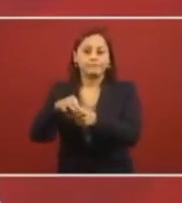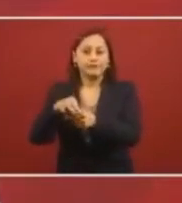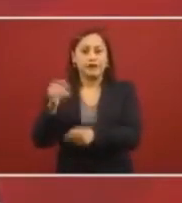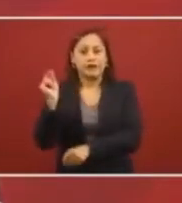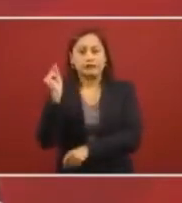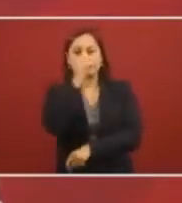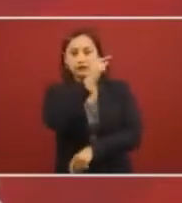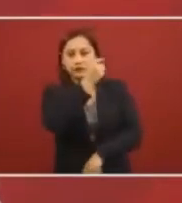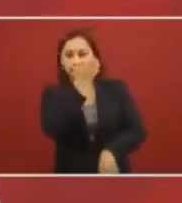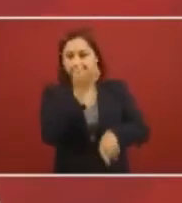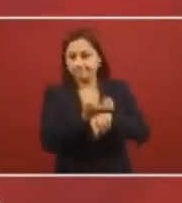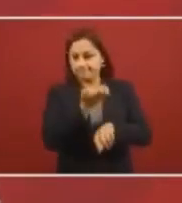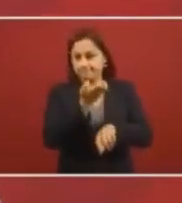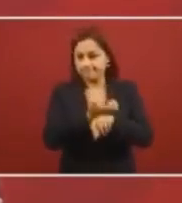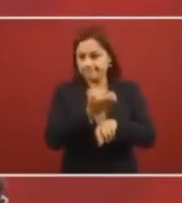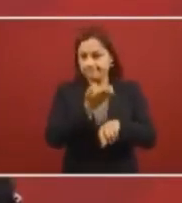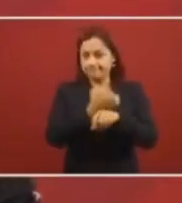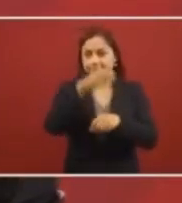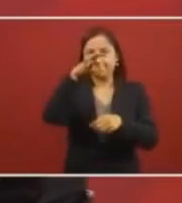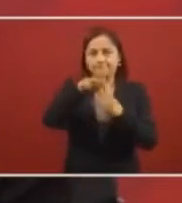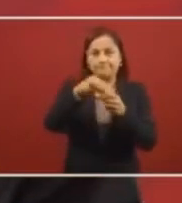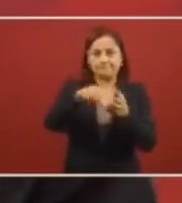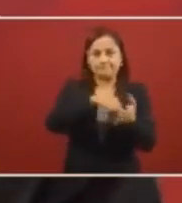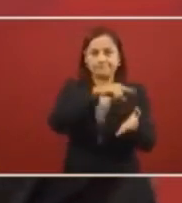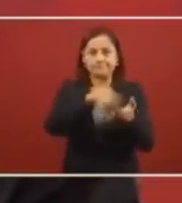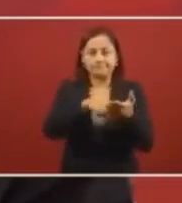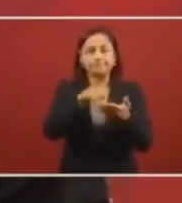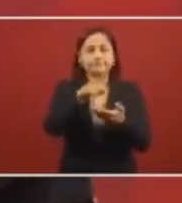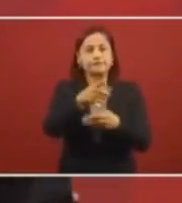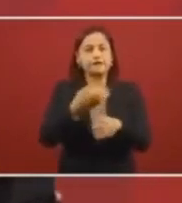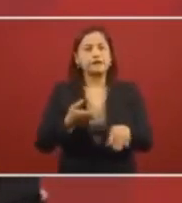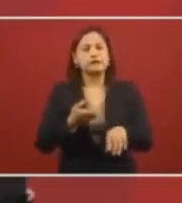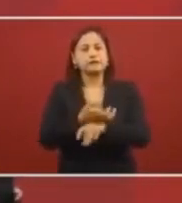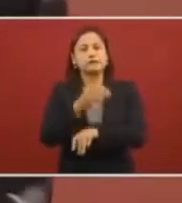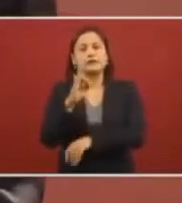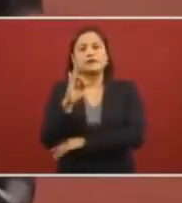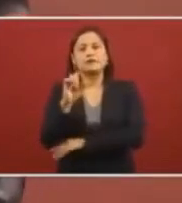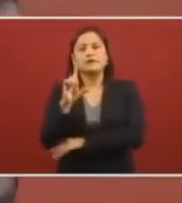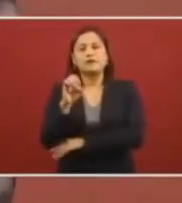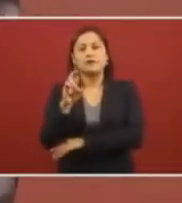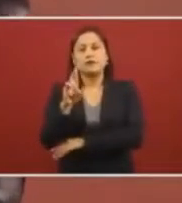particular en la Florida y